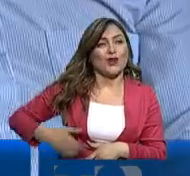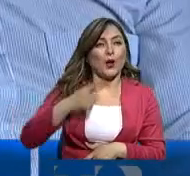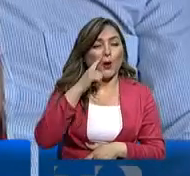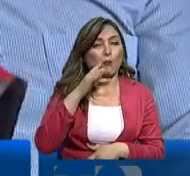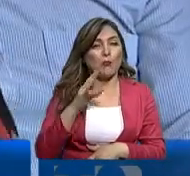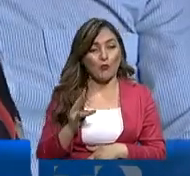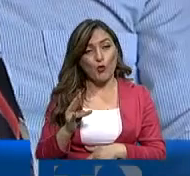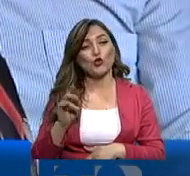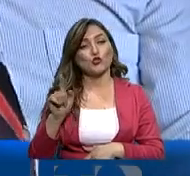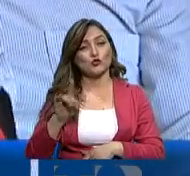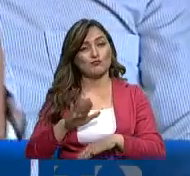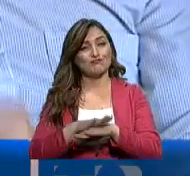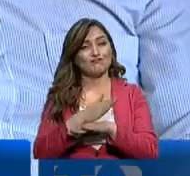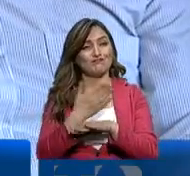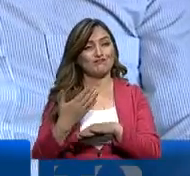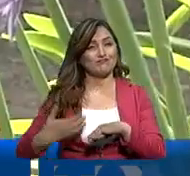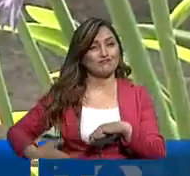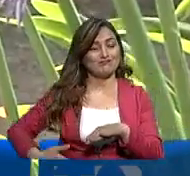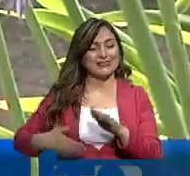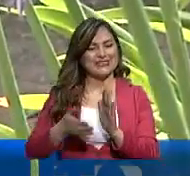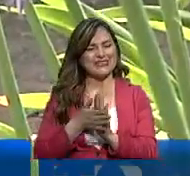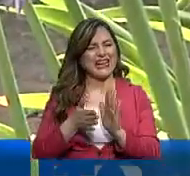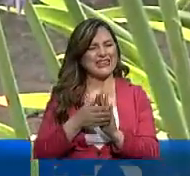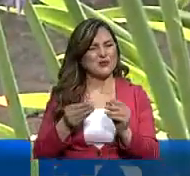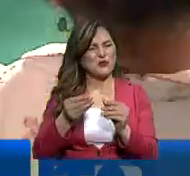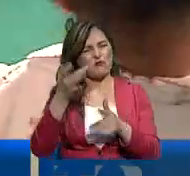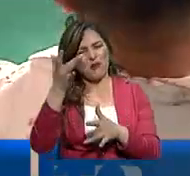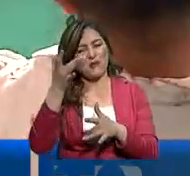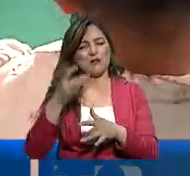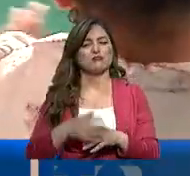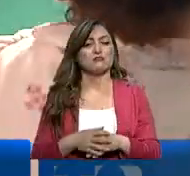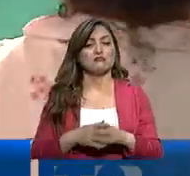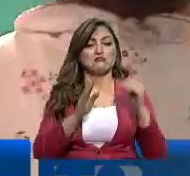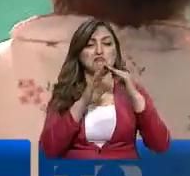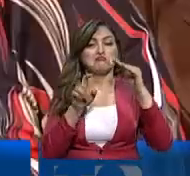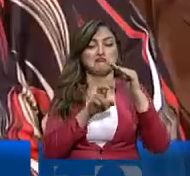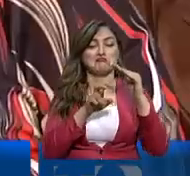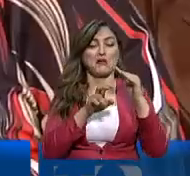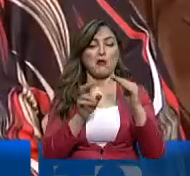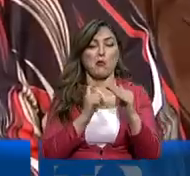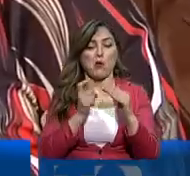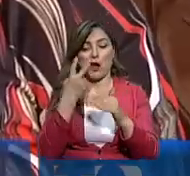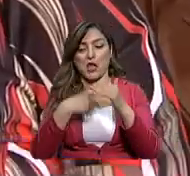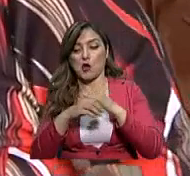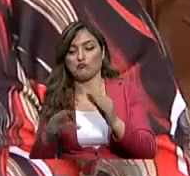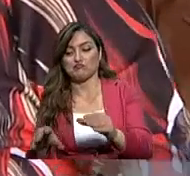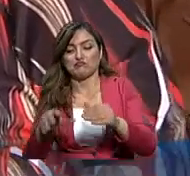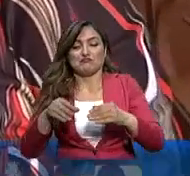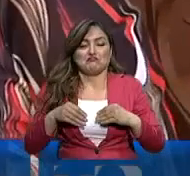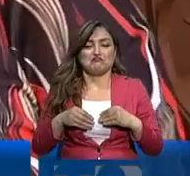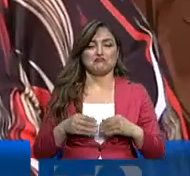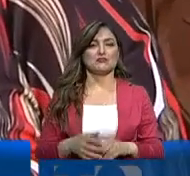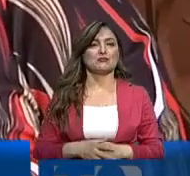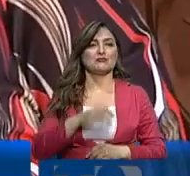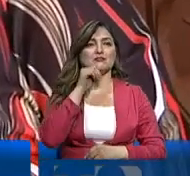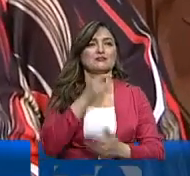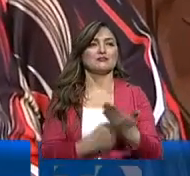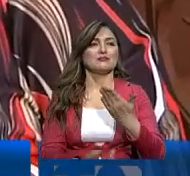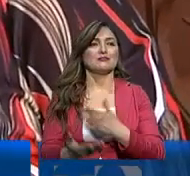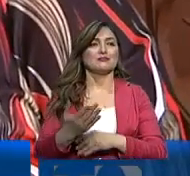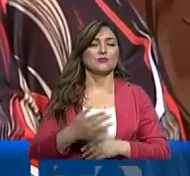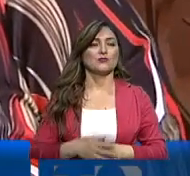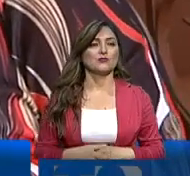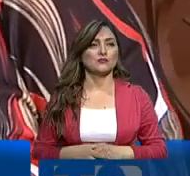esposo fueron las causas para que ellos no puedan brindarle un hogar a un niño o niña decíamos que nos falta